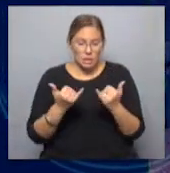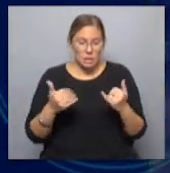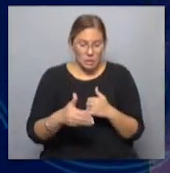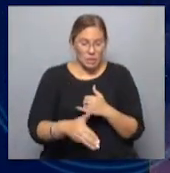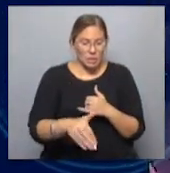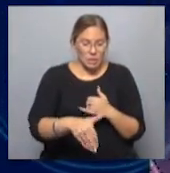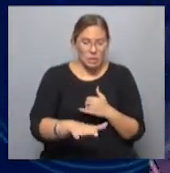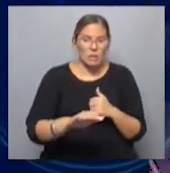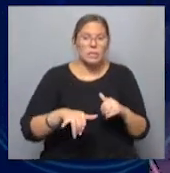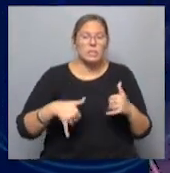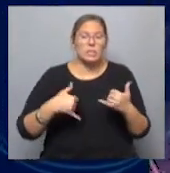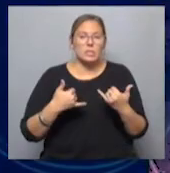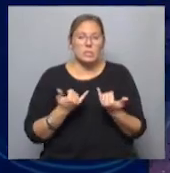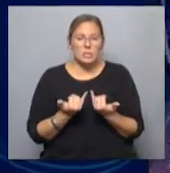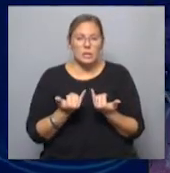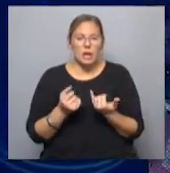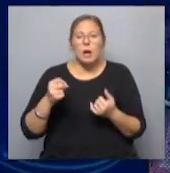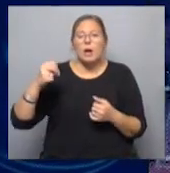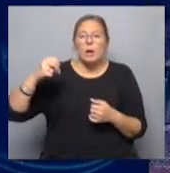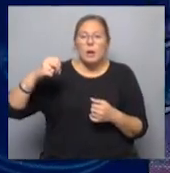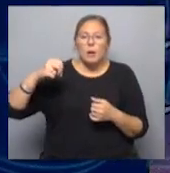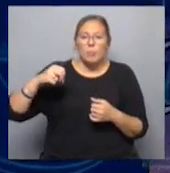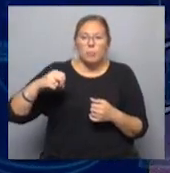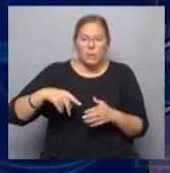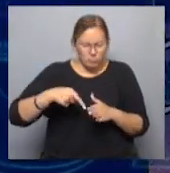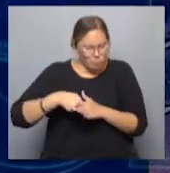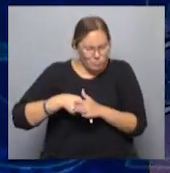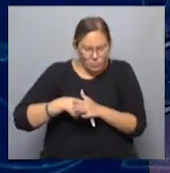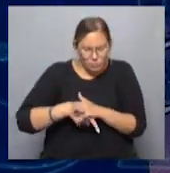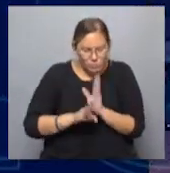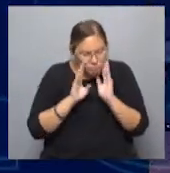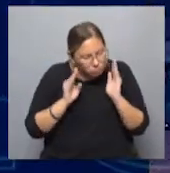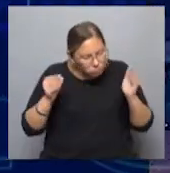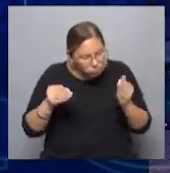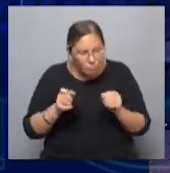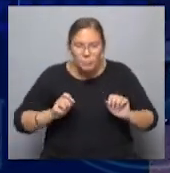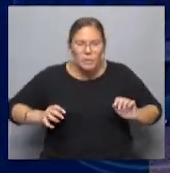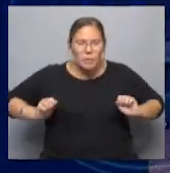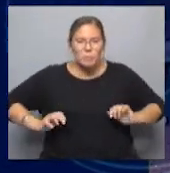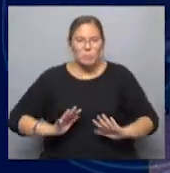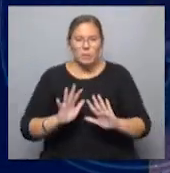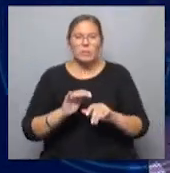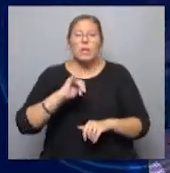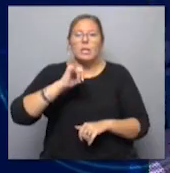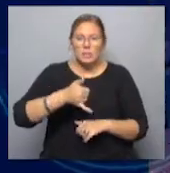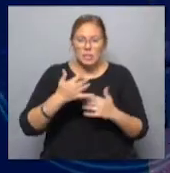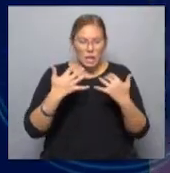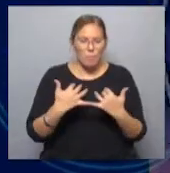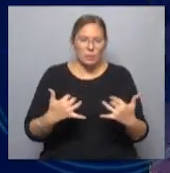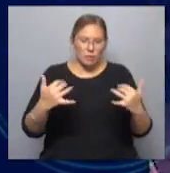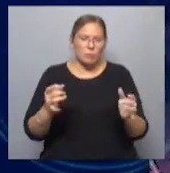siguen ahora, ya estamos con el plan ese de hincarle el diente realmente a lo que es la preparación de si bien está el